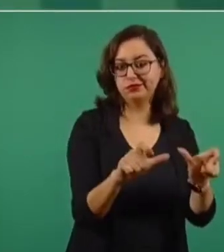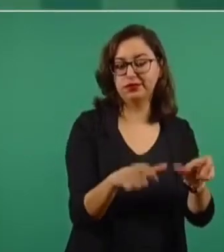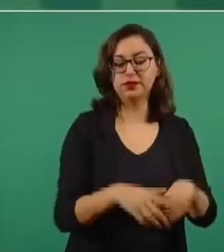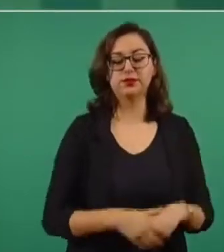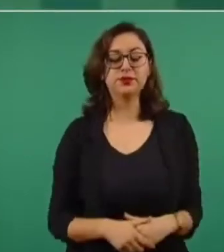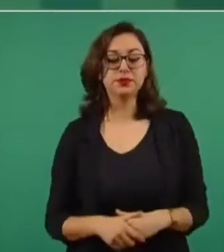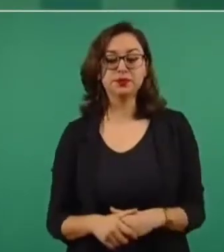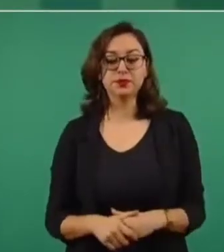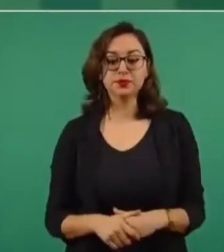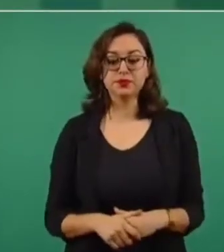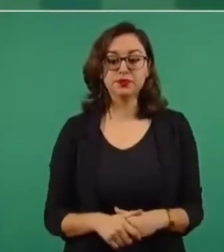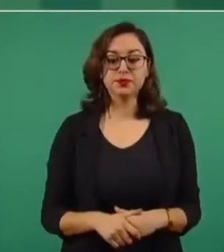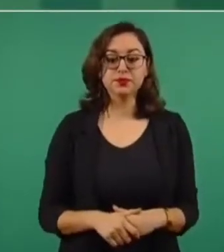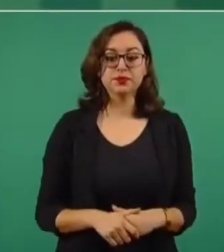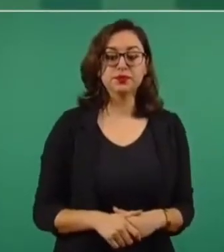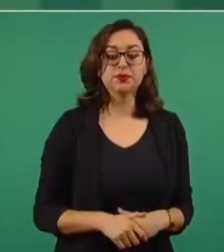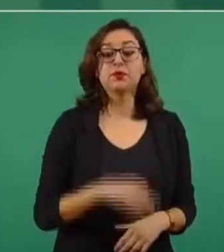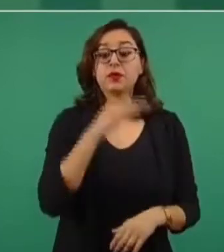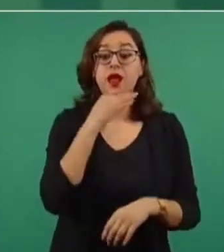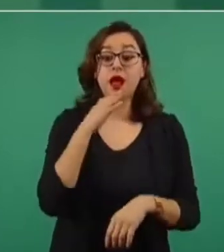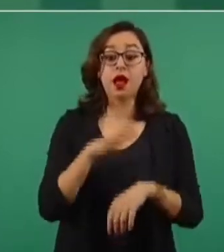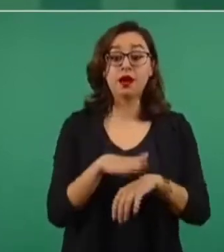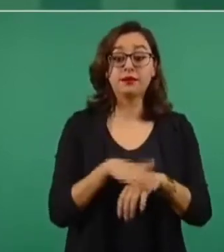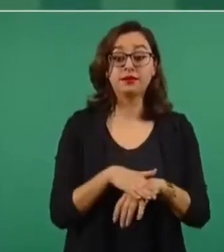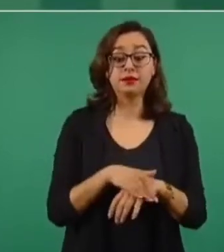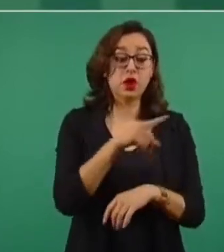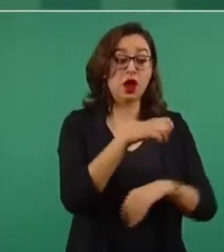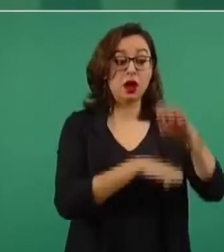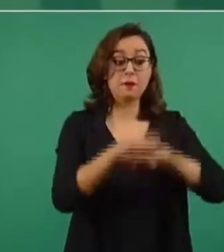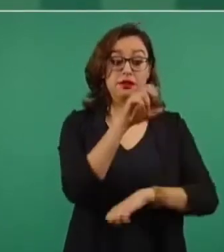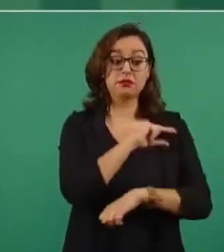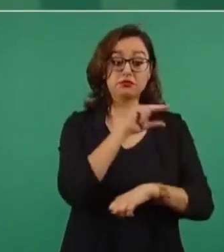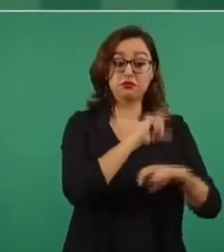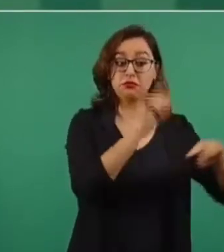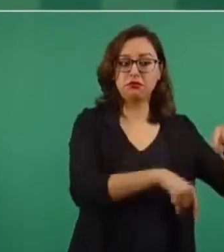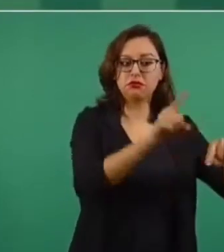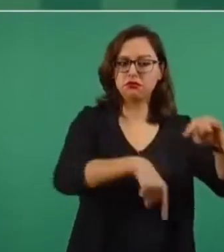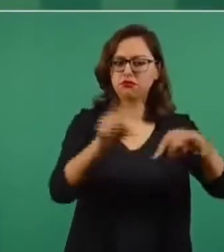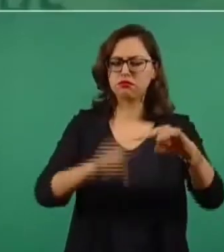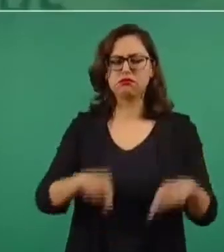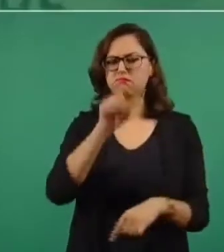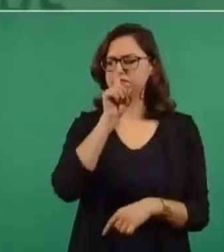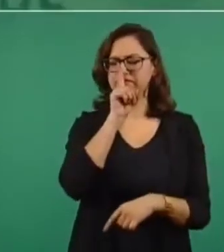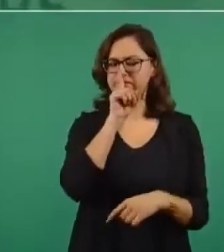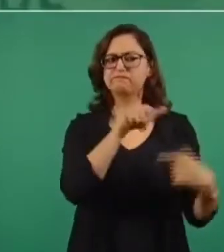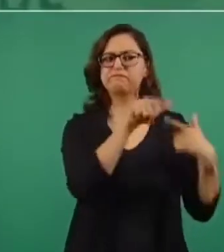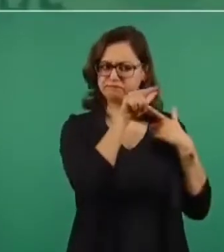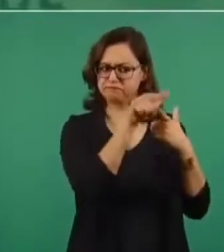No es para que desaparezcan, lo aclaro, estas empresas particulares, no, van a continuar.